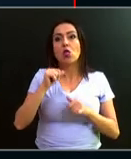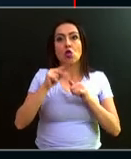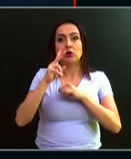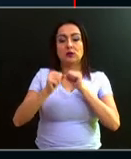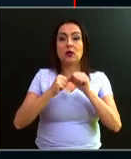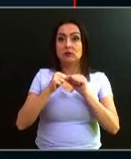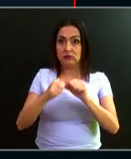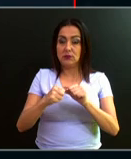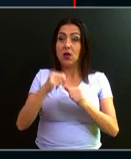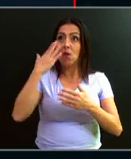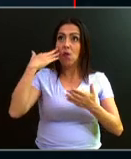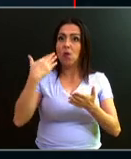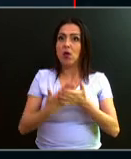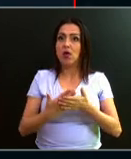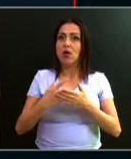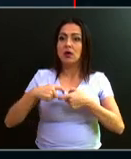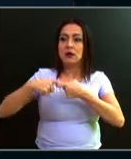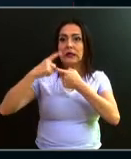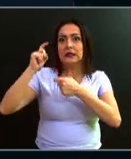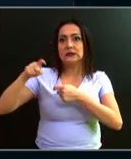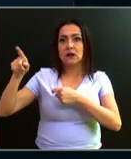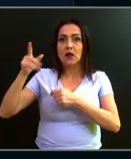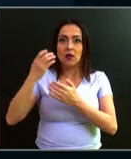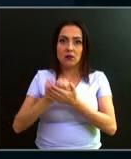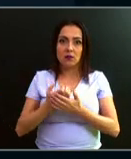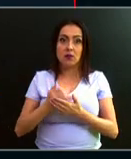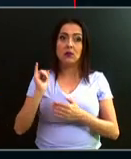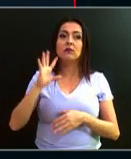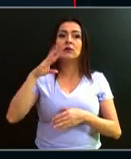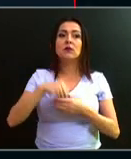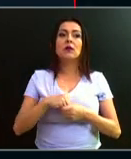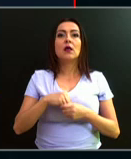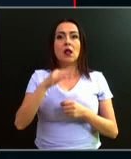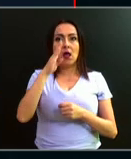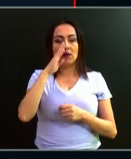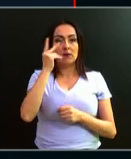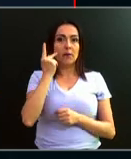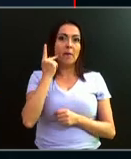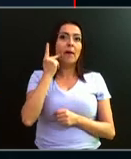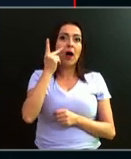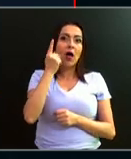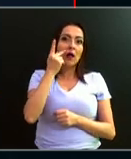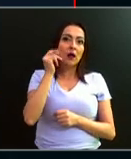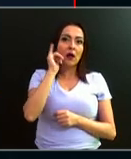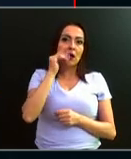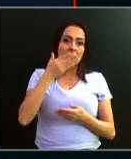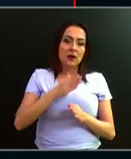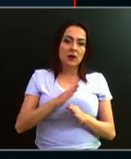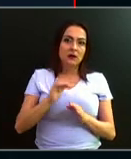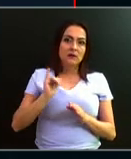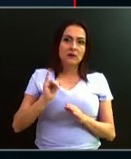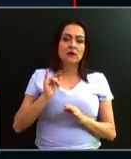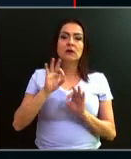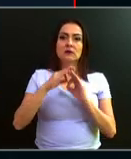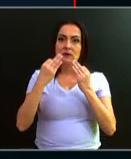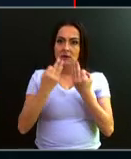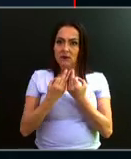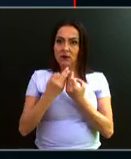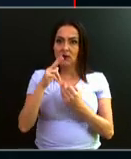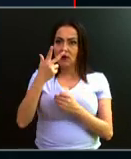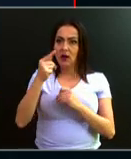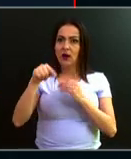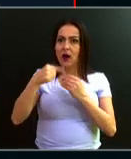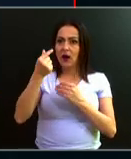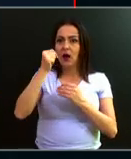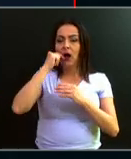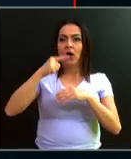ininterrumpidos y que demuestren dependencia económica. También se incluyen a la madre y padre legítimos o de crianza, los familiares hasta tercer grado